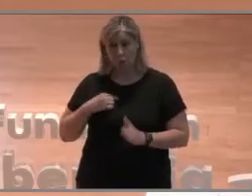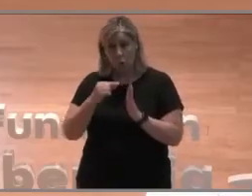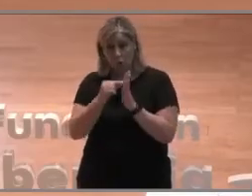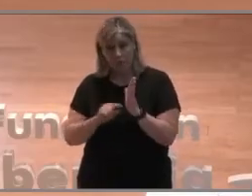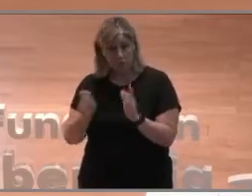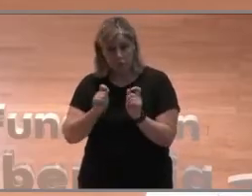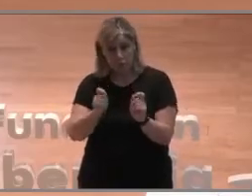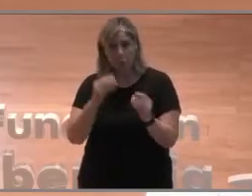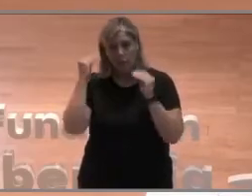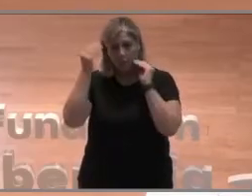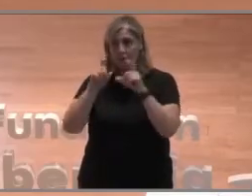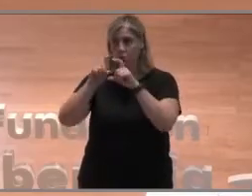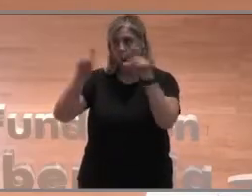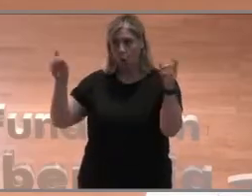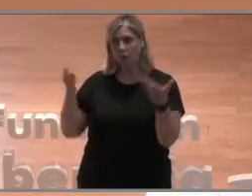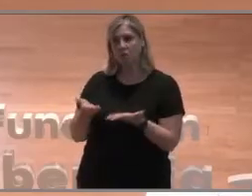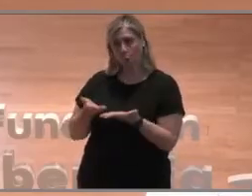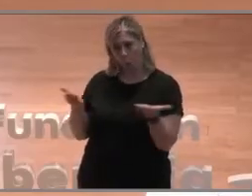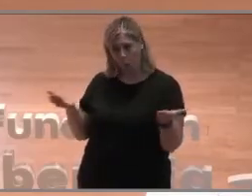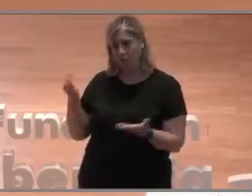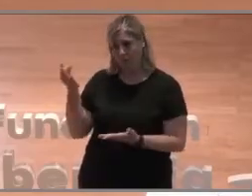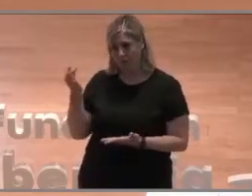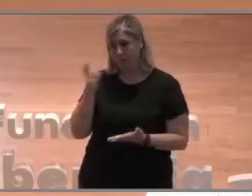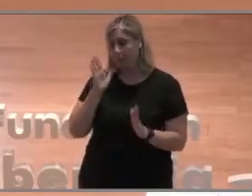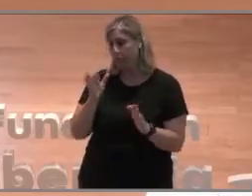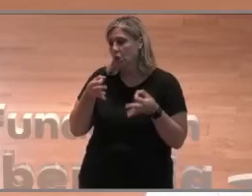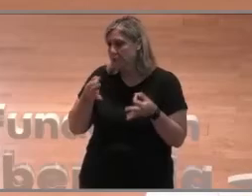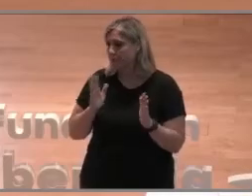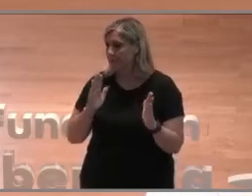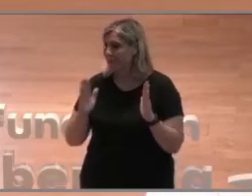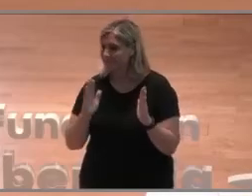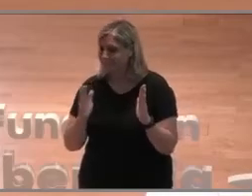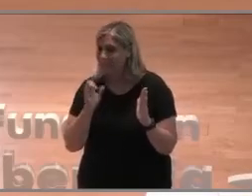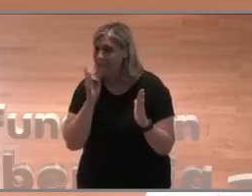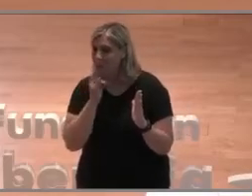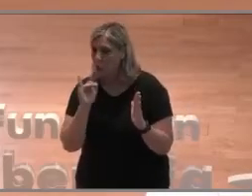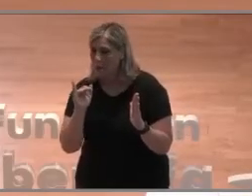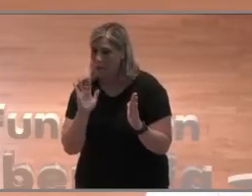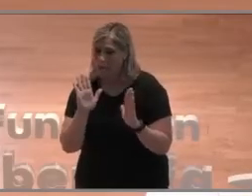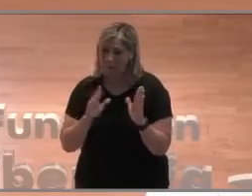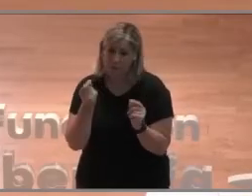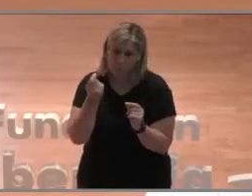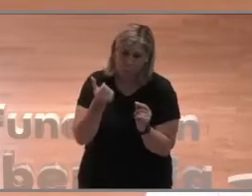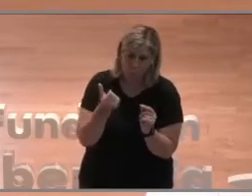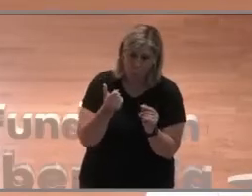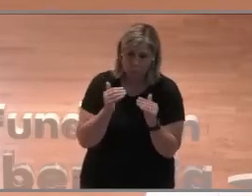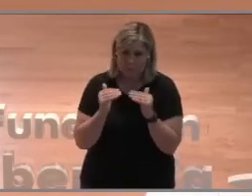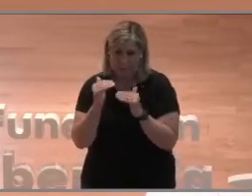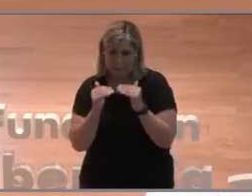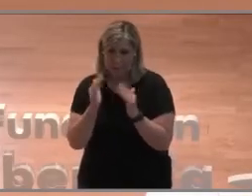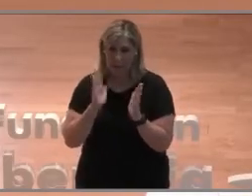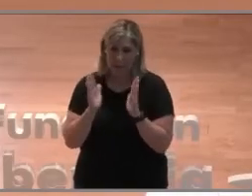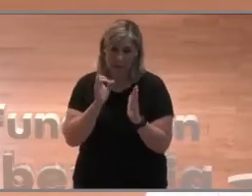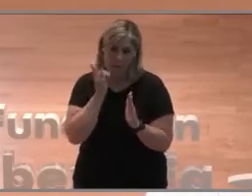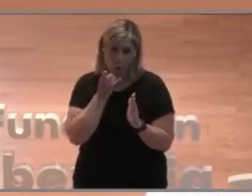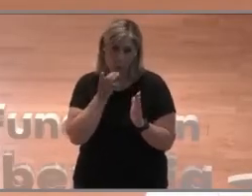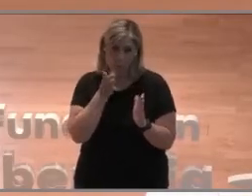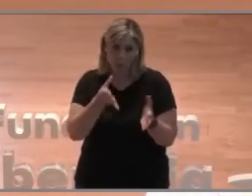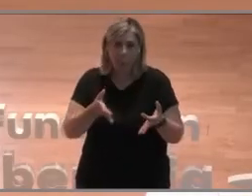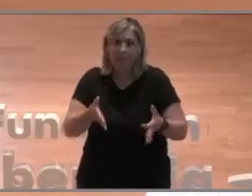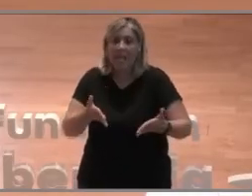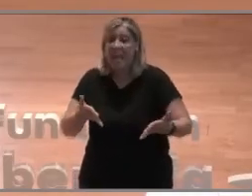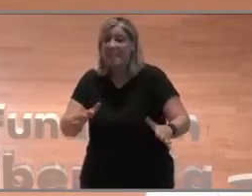de organismos fiables con el rango de error que tienen las estimaciones. O sea, es cierto que son estimaciones